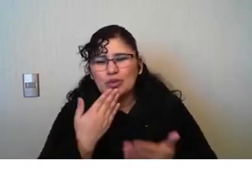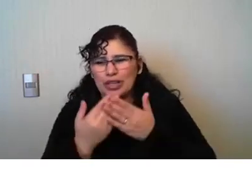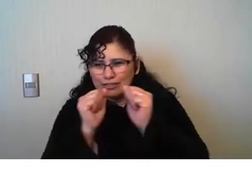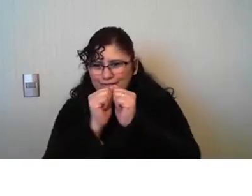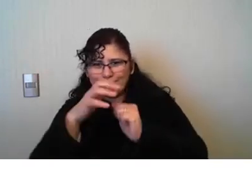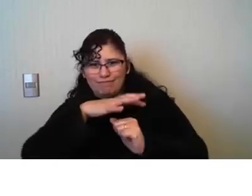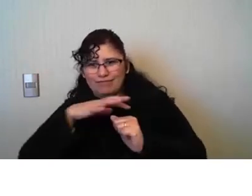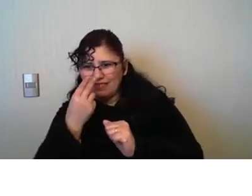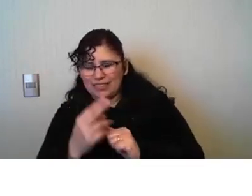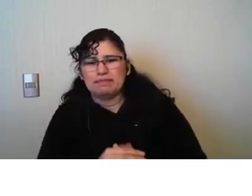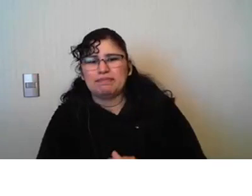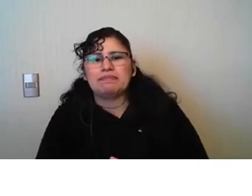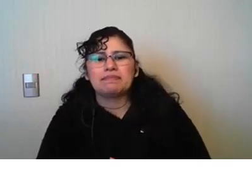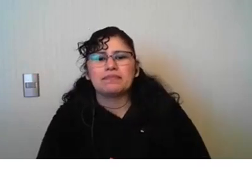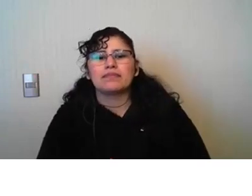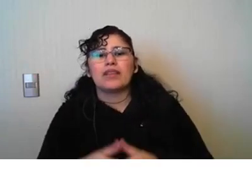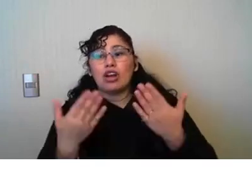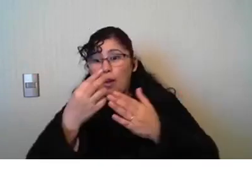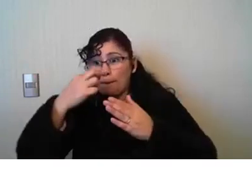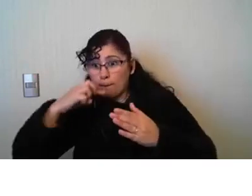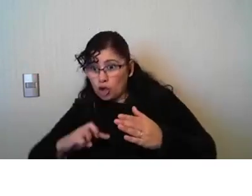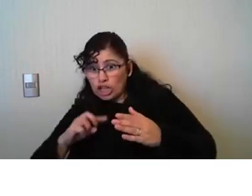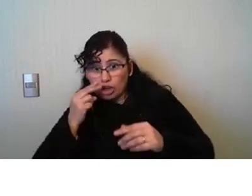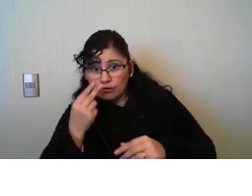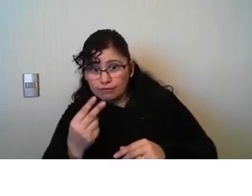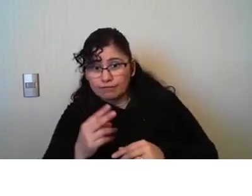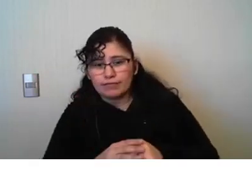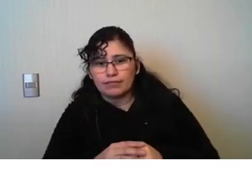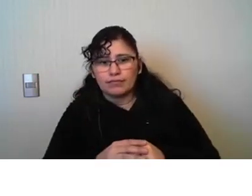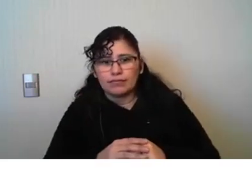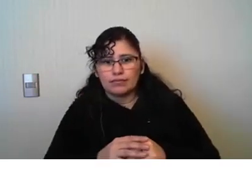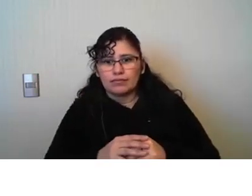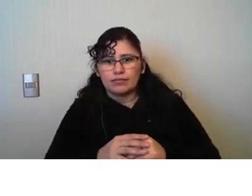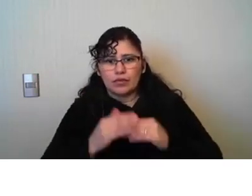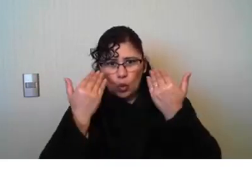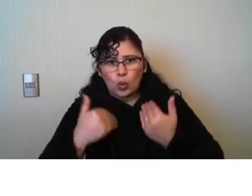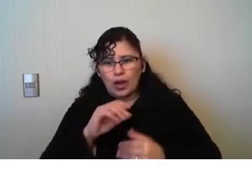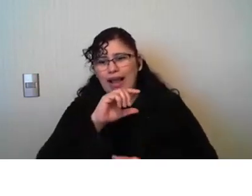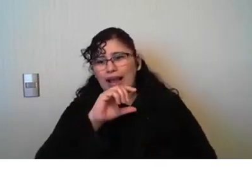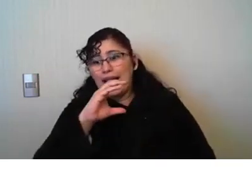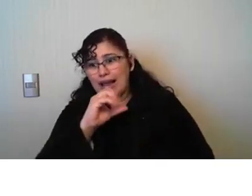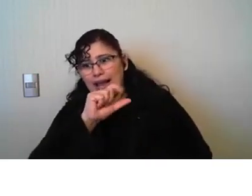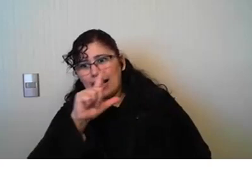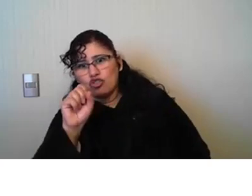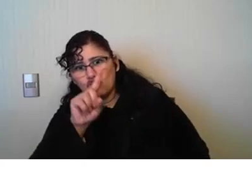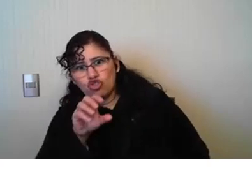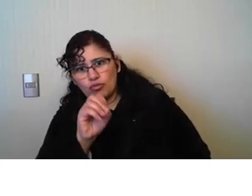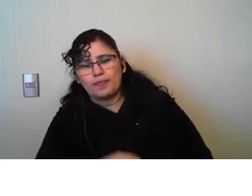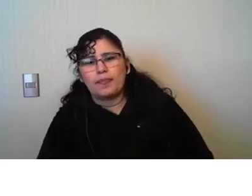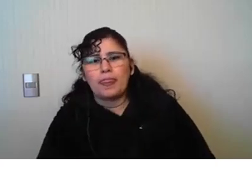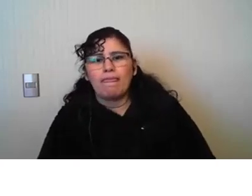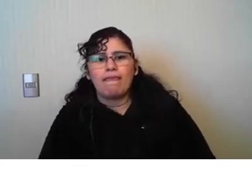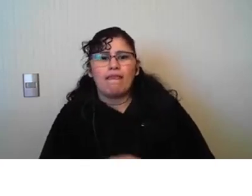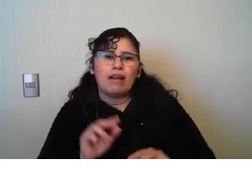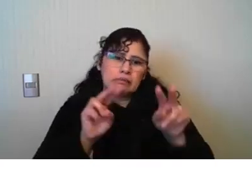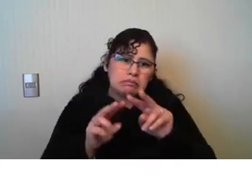Y la parte posterior, parte del cuerpo calloso. Entonces tenemos estos elementos que están